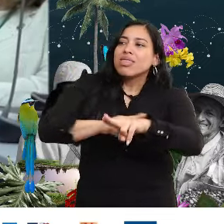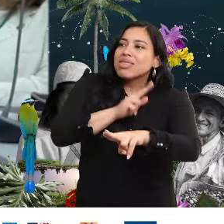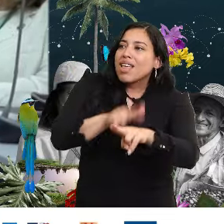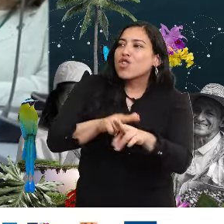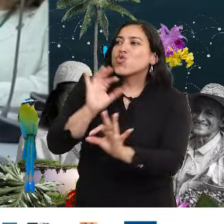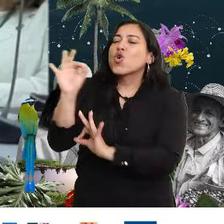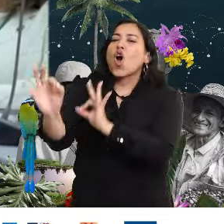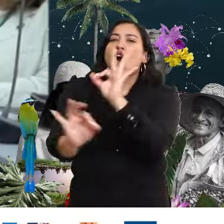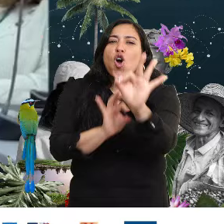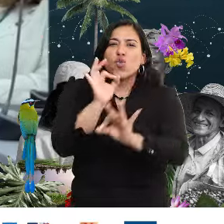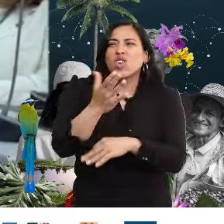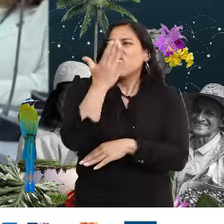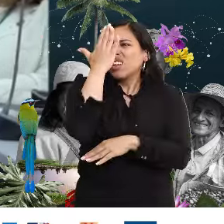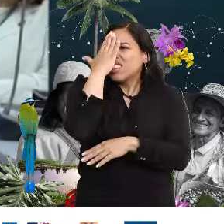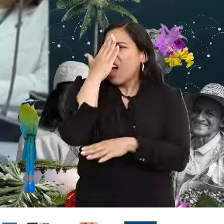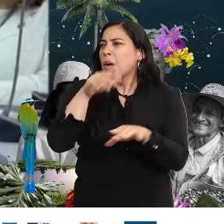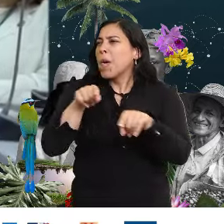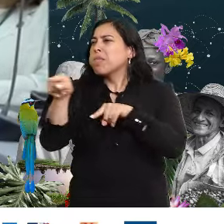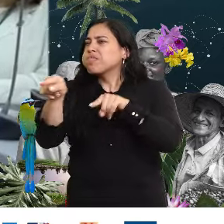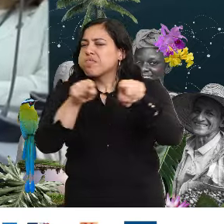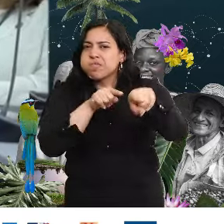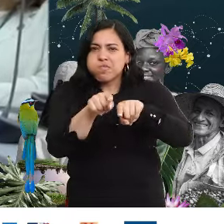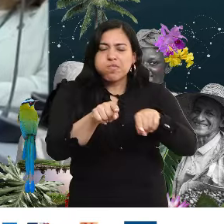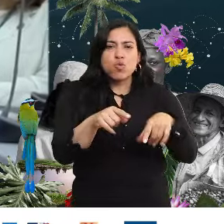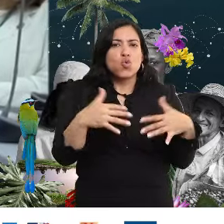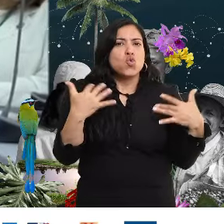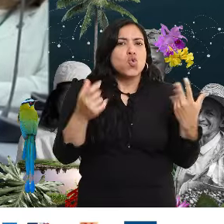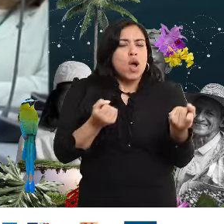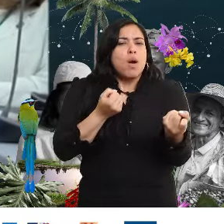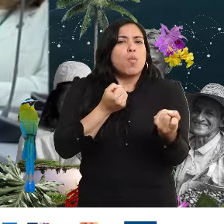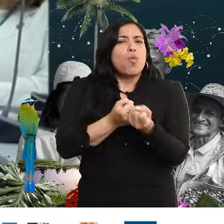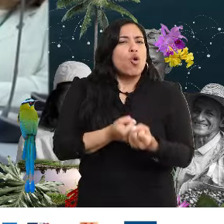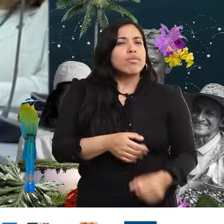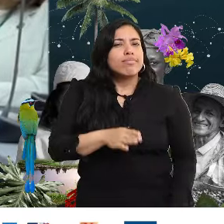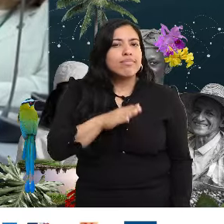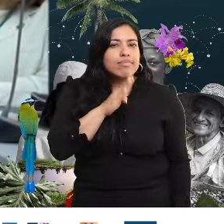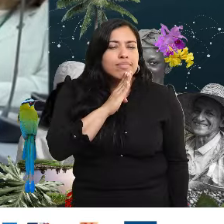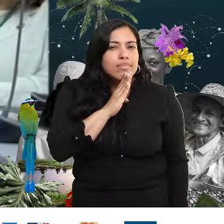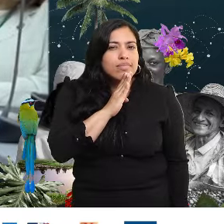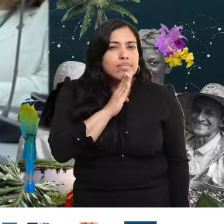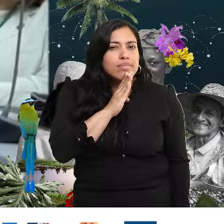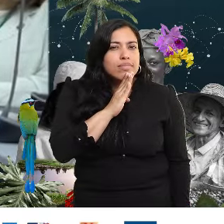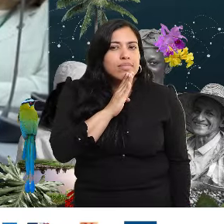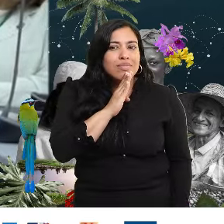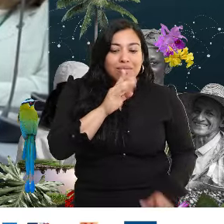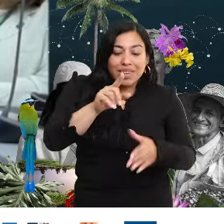porque conocen los territorios, el apoyo de las